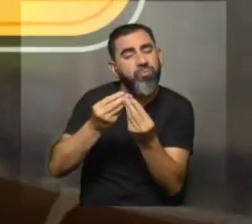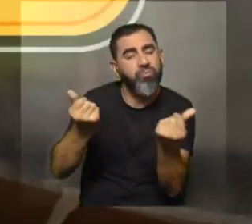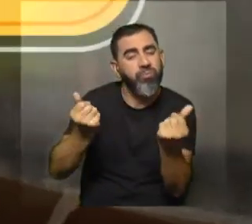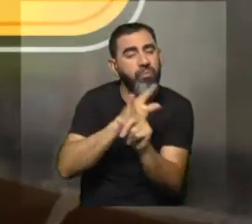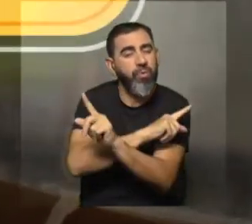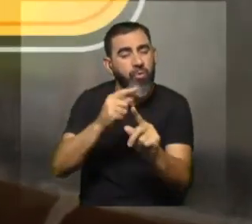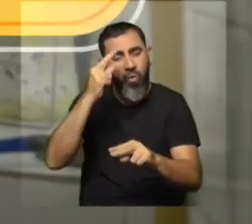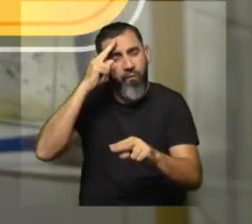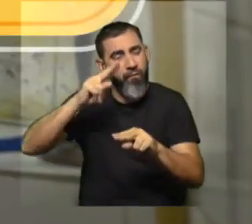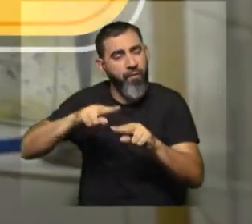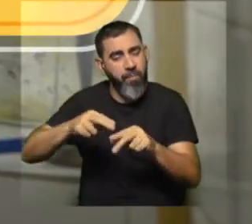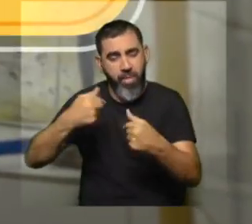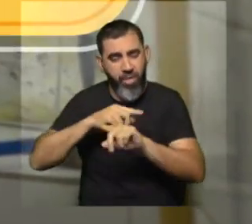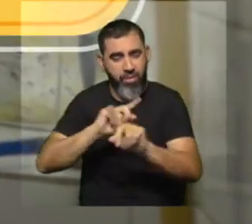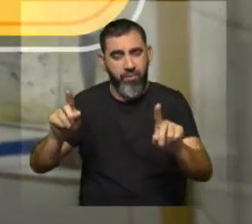nos va a generar enfermedad.